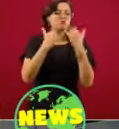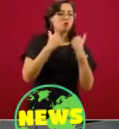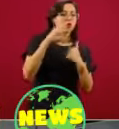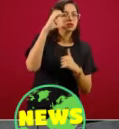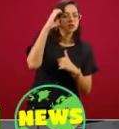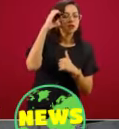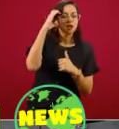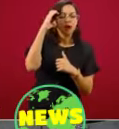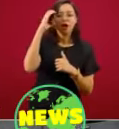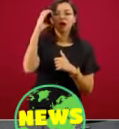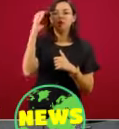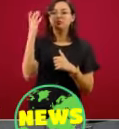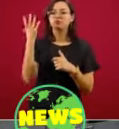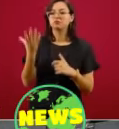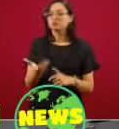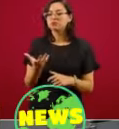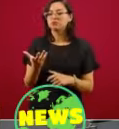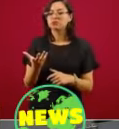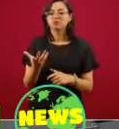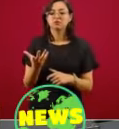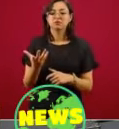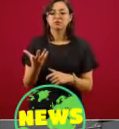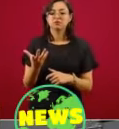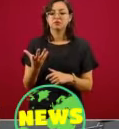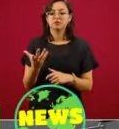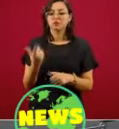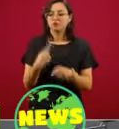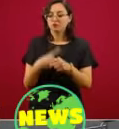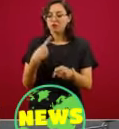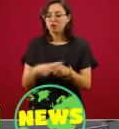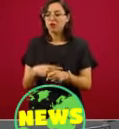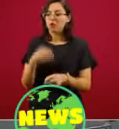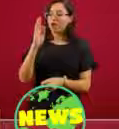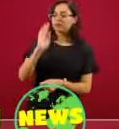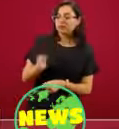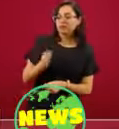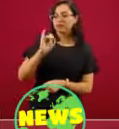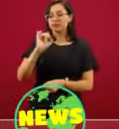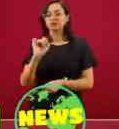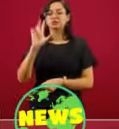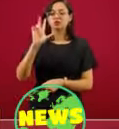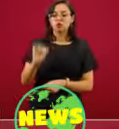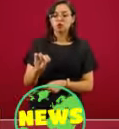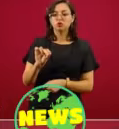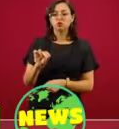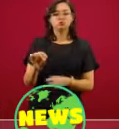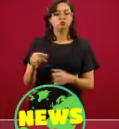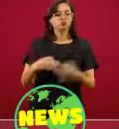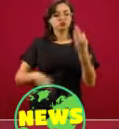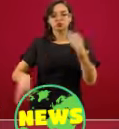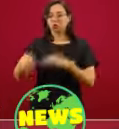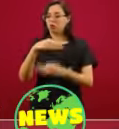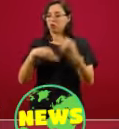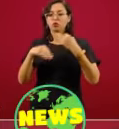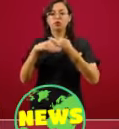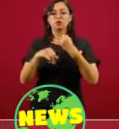camas, si rechazan a los enfermos, sobre todo